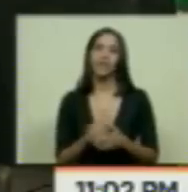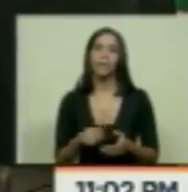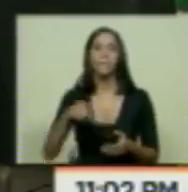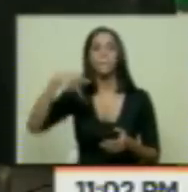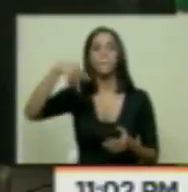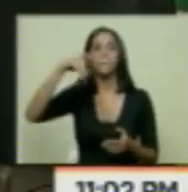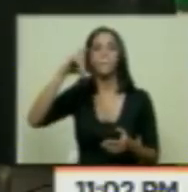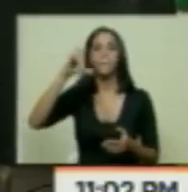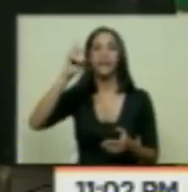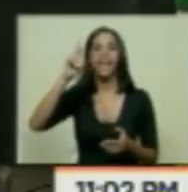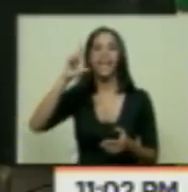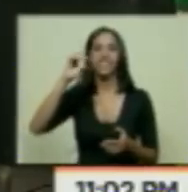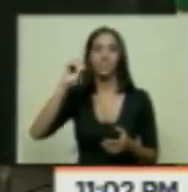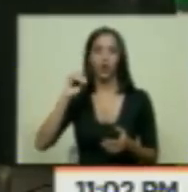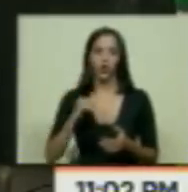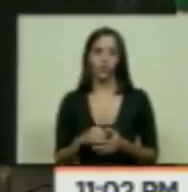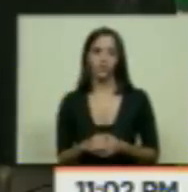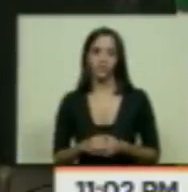Pedro Cacayara.